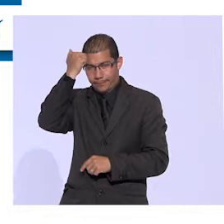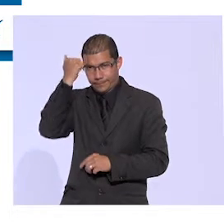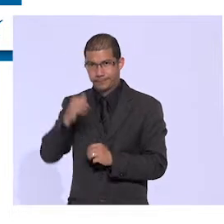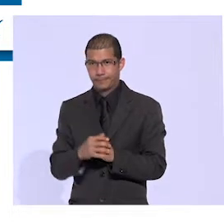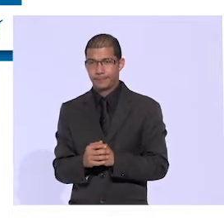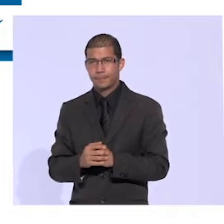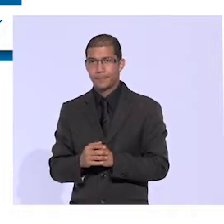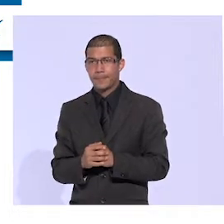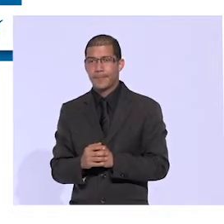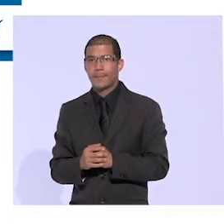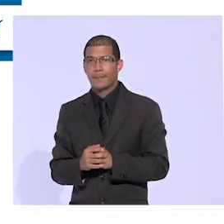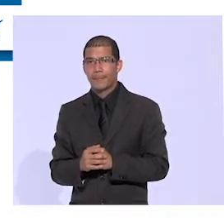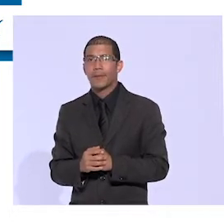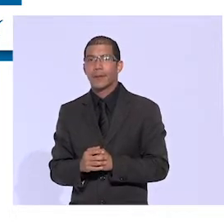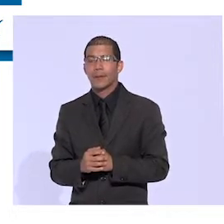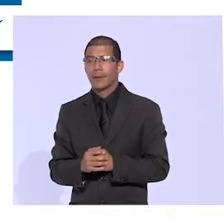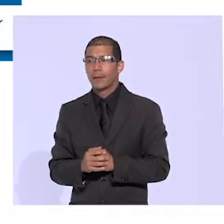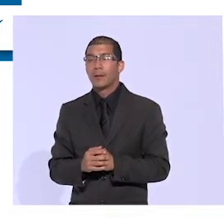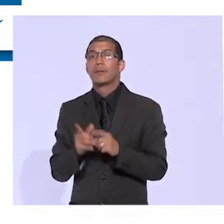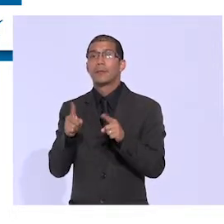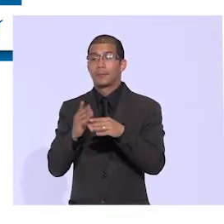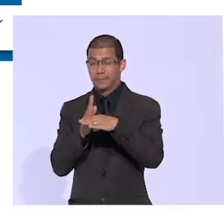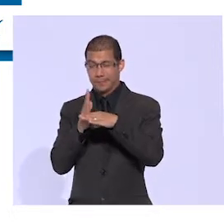años. ¿Vale?